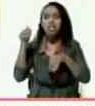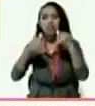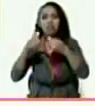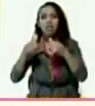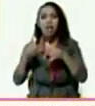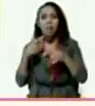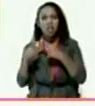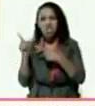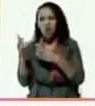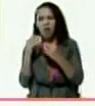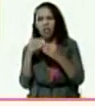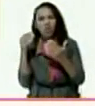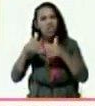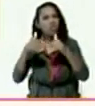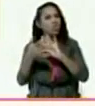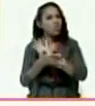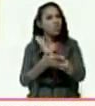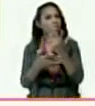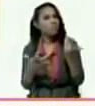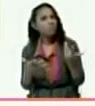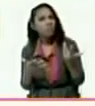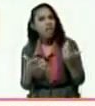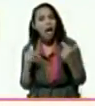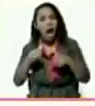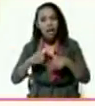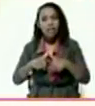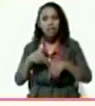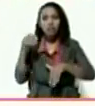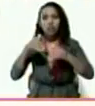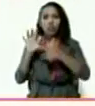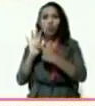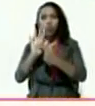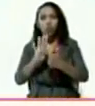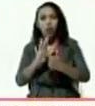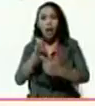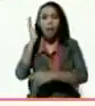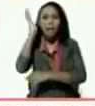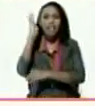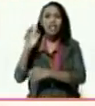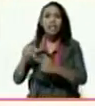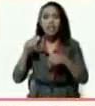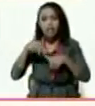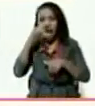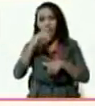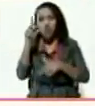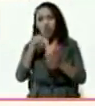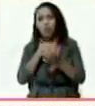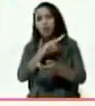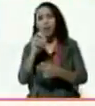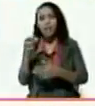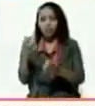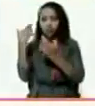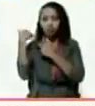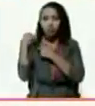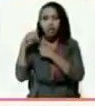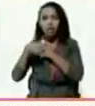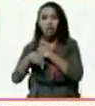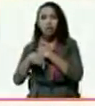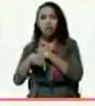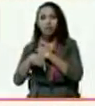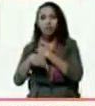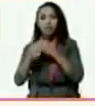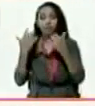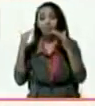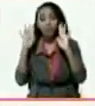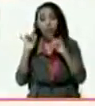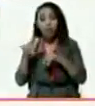Las elecciones planteadas aquí son las elecciones parlamentarias de este año 2020 que corresponden según